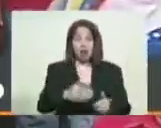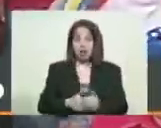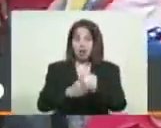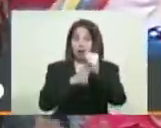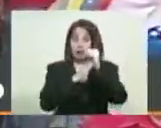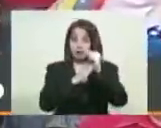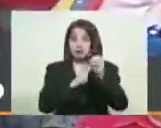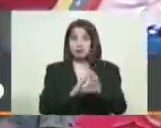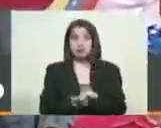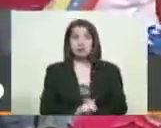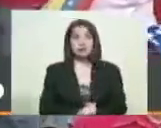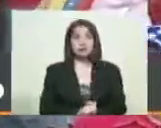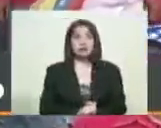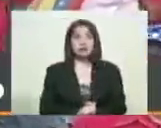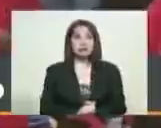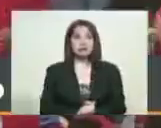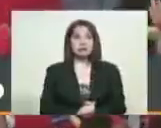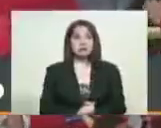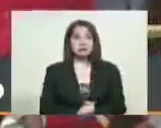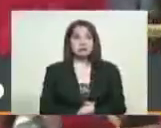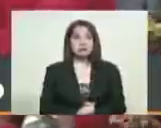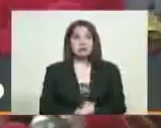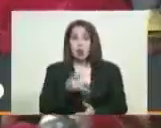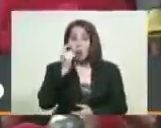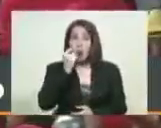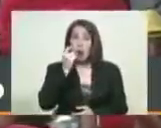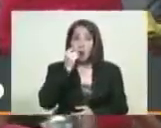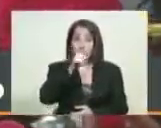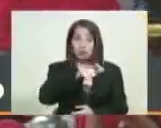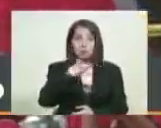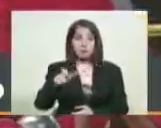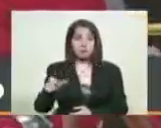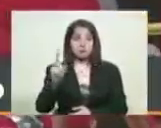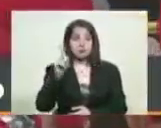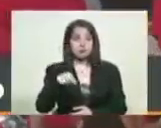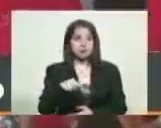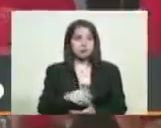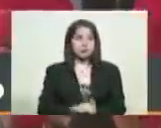lideresas. Y los hombres también.